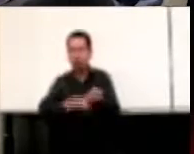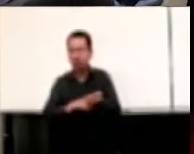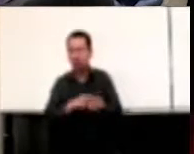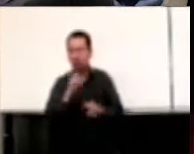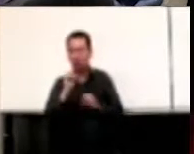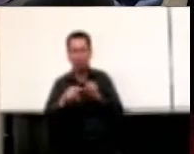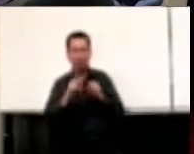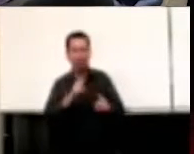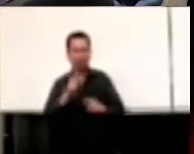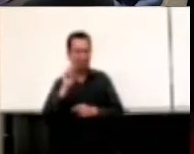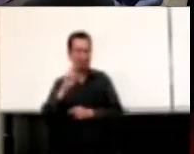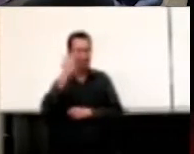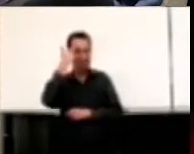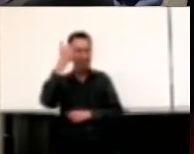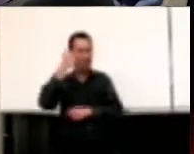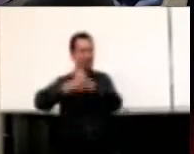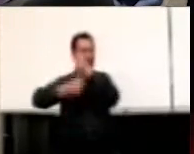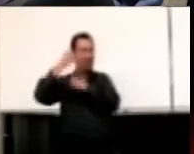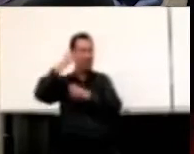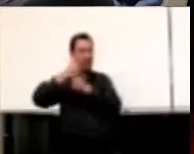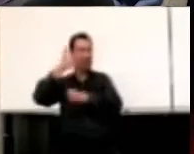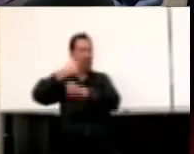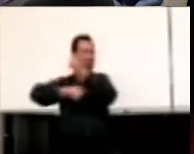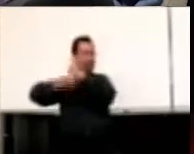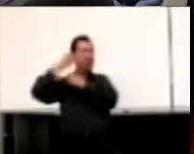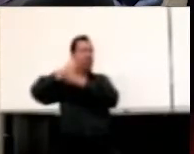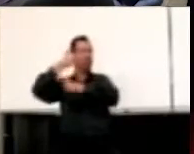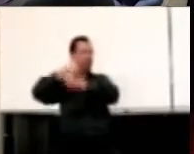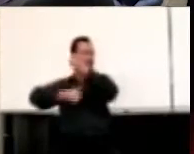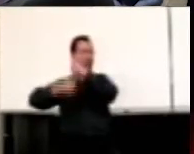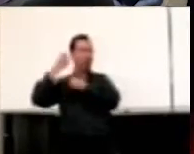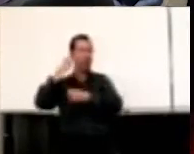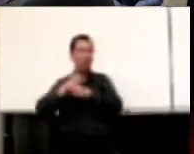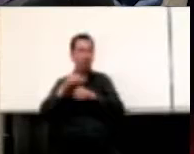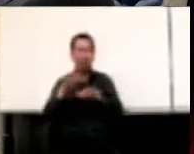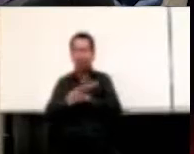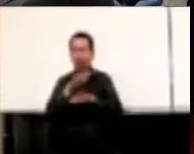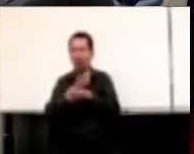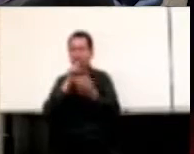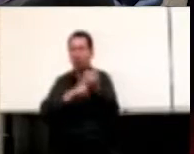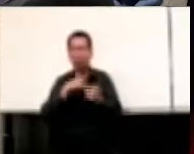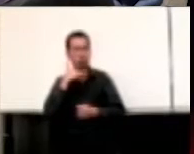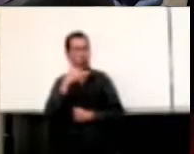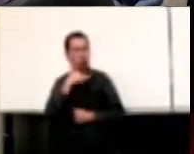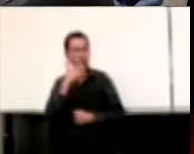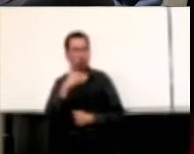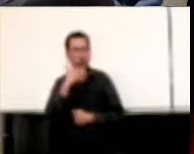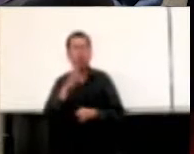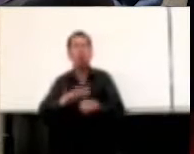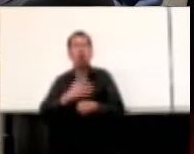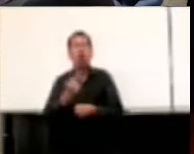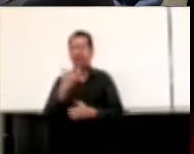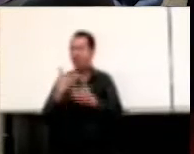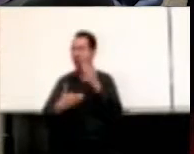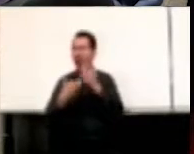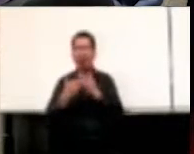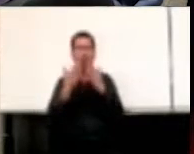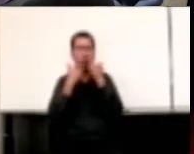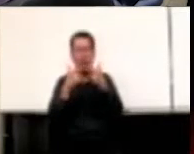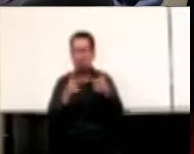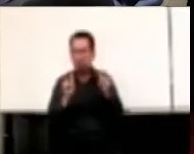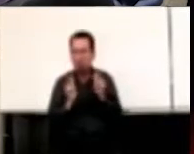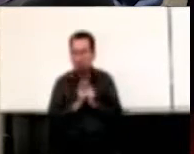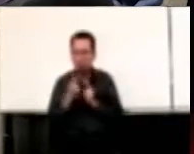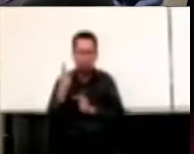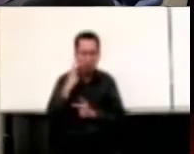mostrado en sesiones pasados, pero también con esa falta de alternativas políticas realmente